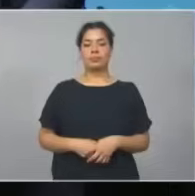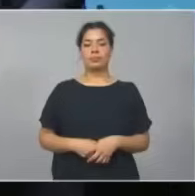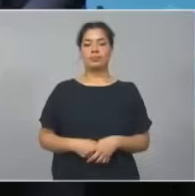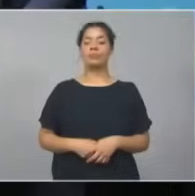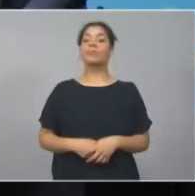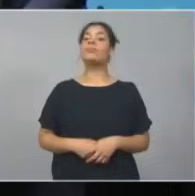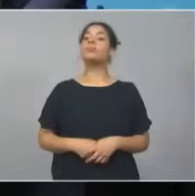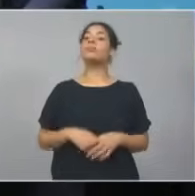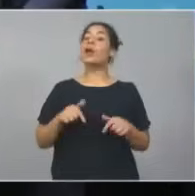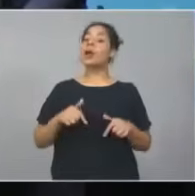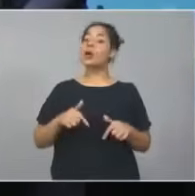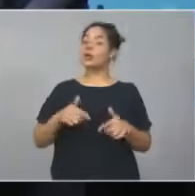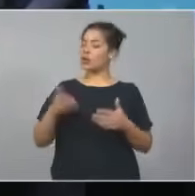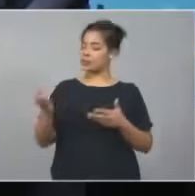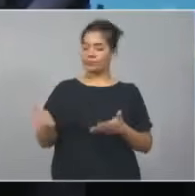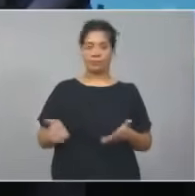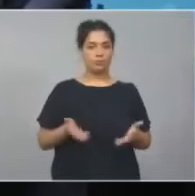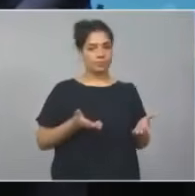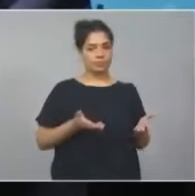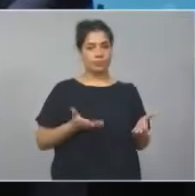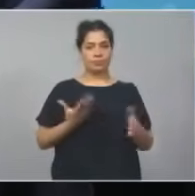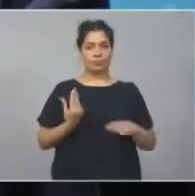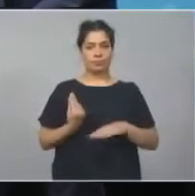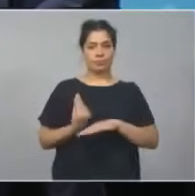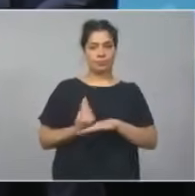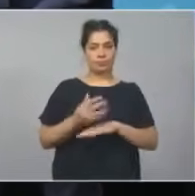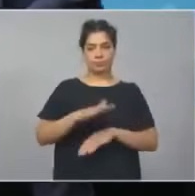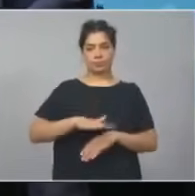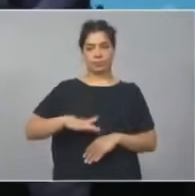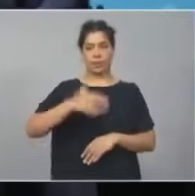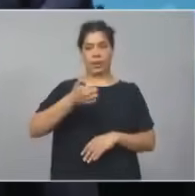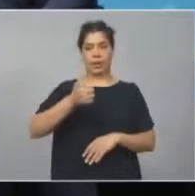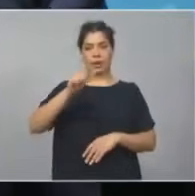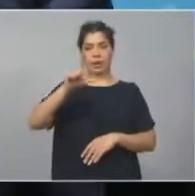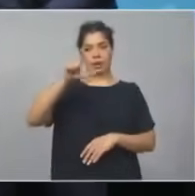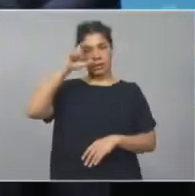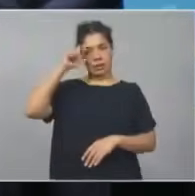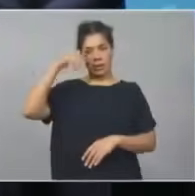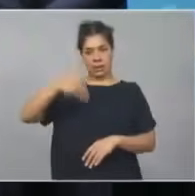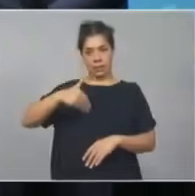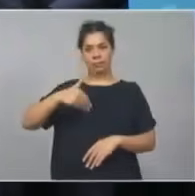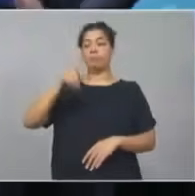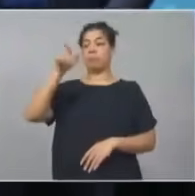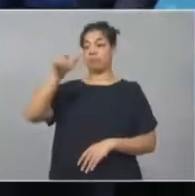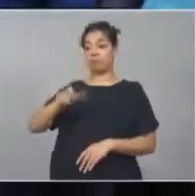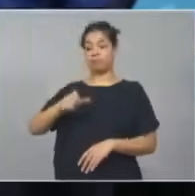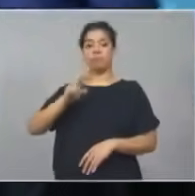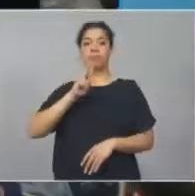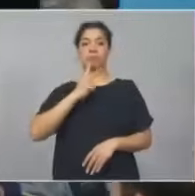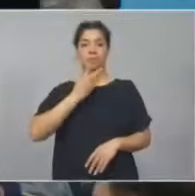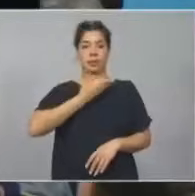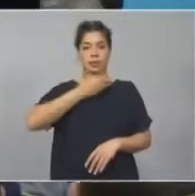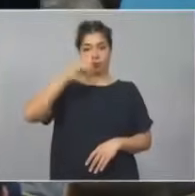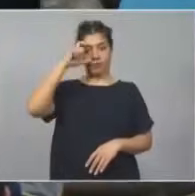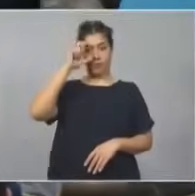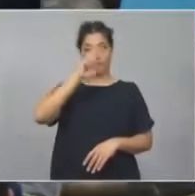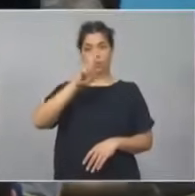Acto seguido, vamos a invitar al municipio de Leandro Eñalem, Carlos Martín Ferraris.